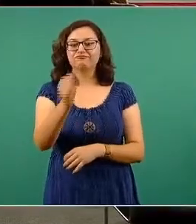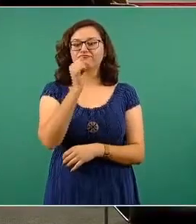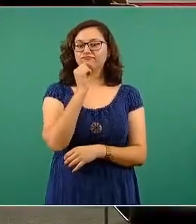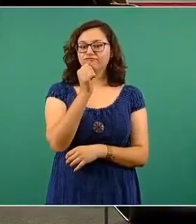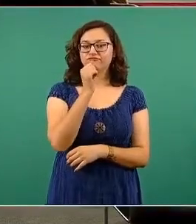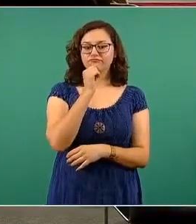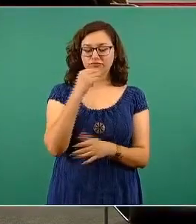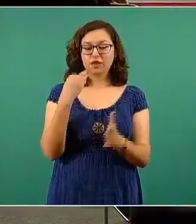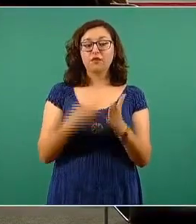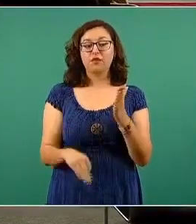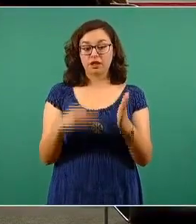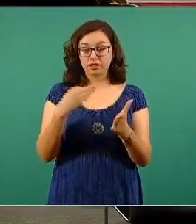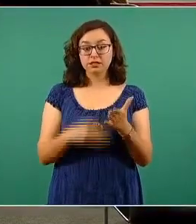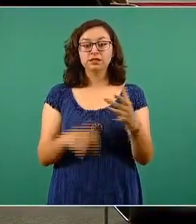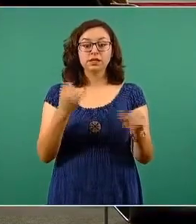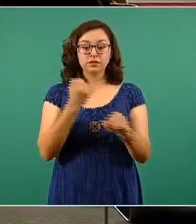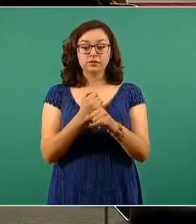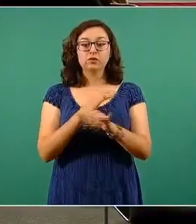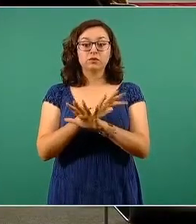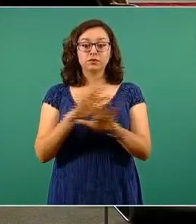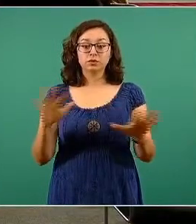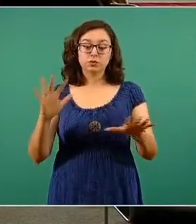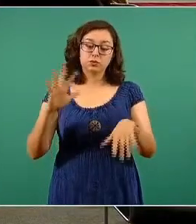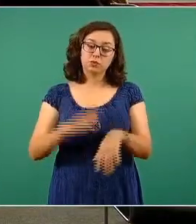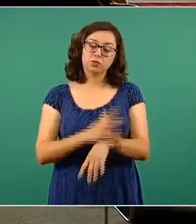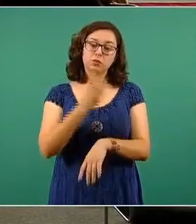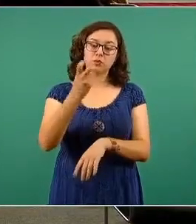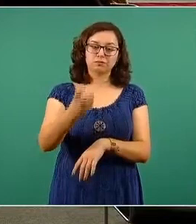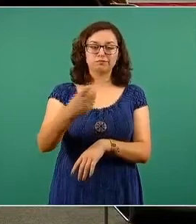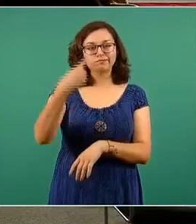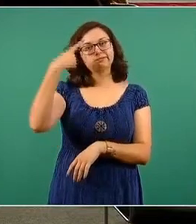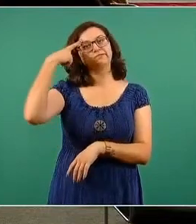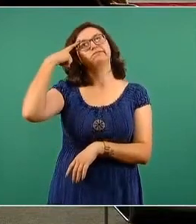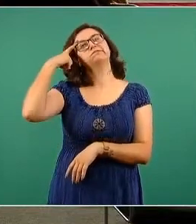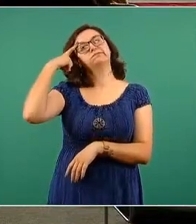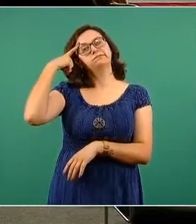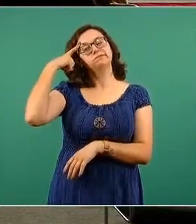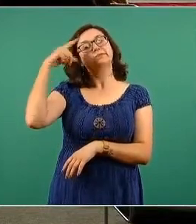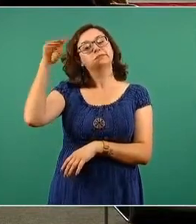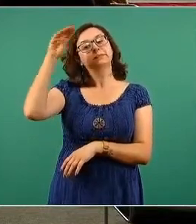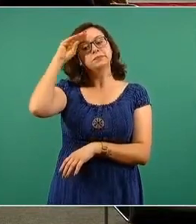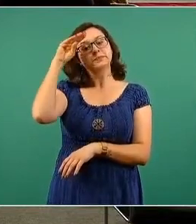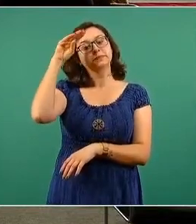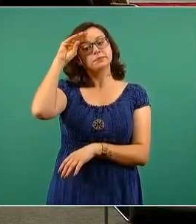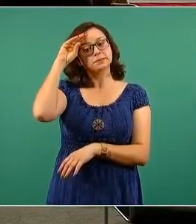información disponible. Entonces, mientras no se tenga la certeza de cuál es